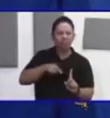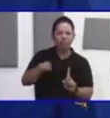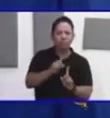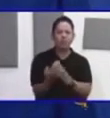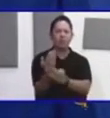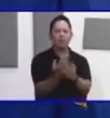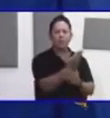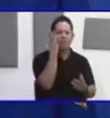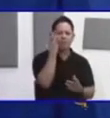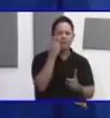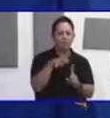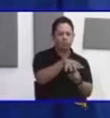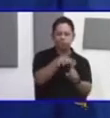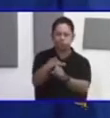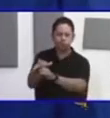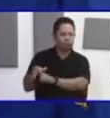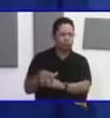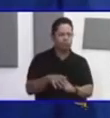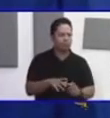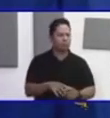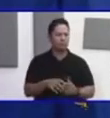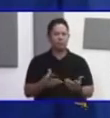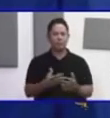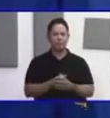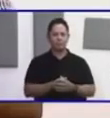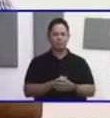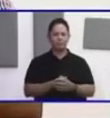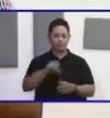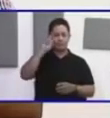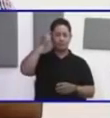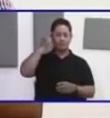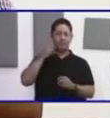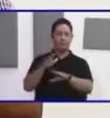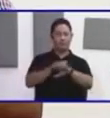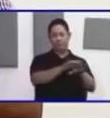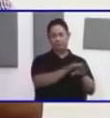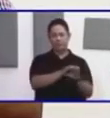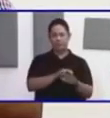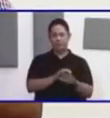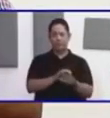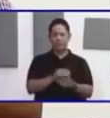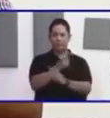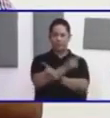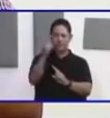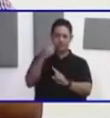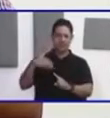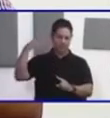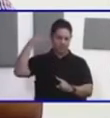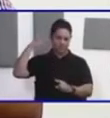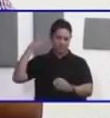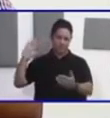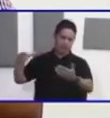nuevos? ¿Qué le podemos decir a la comunidad? Sí, señor gobernador, a la comunidad le podemos informar que de la semana pasada a